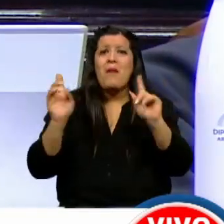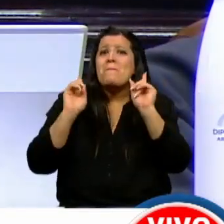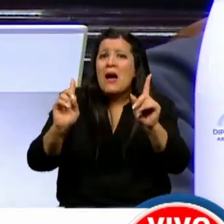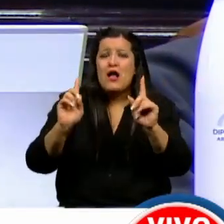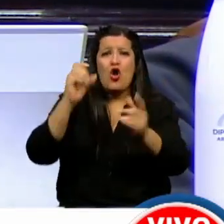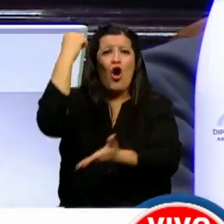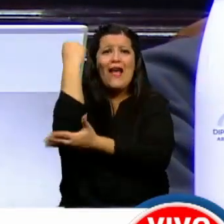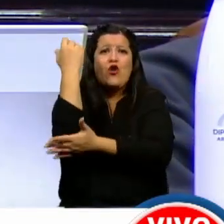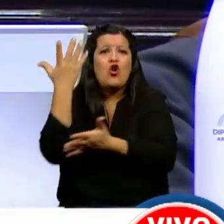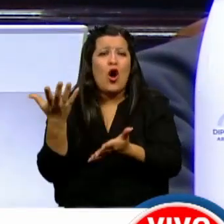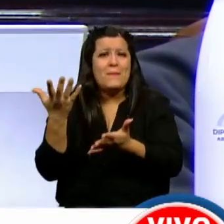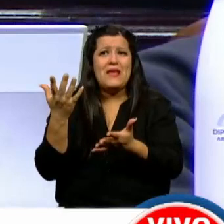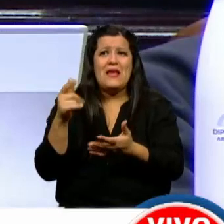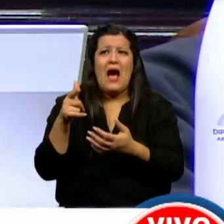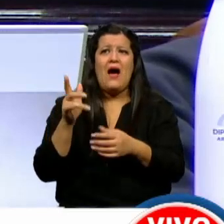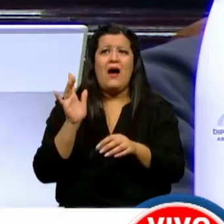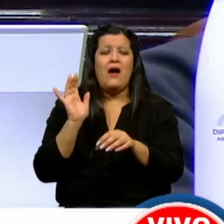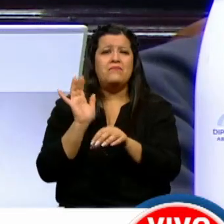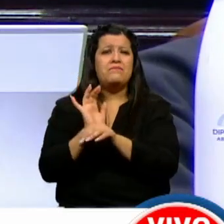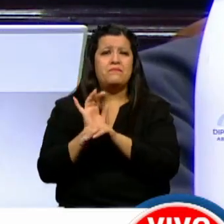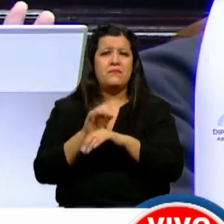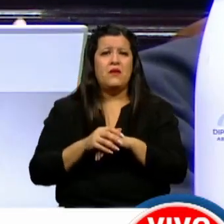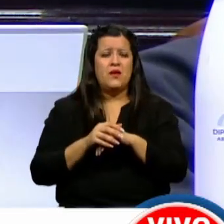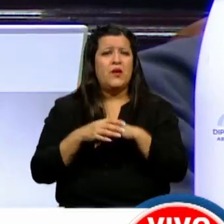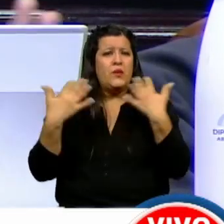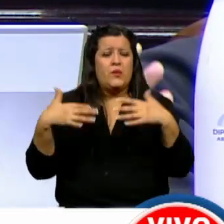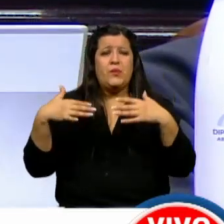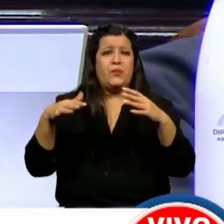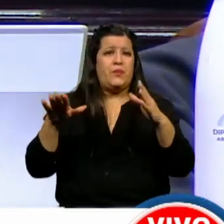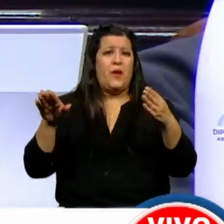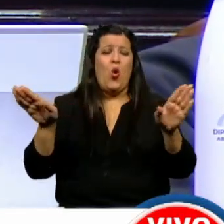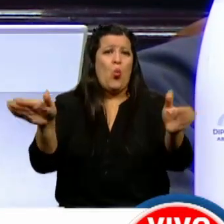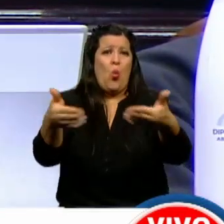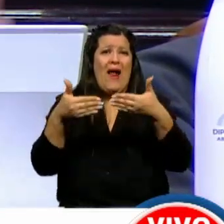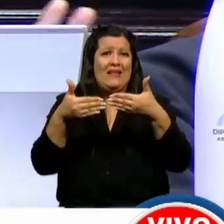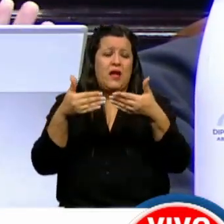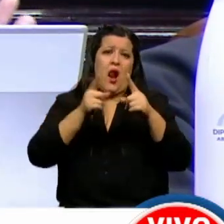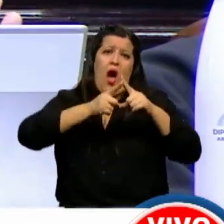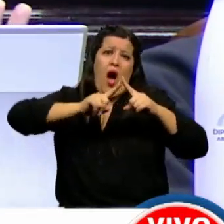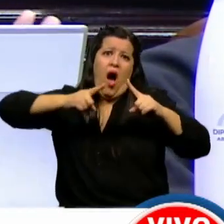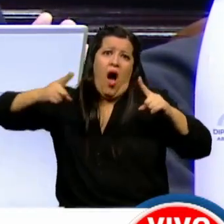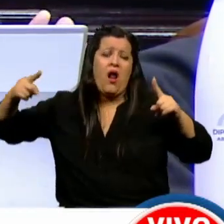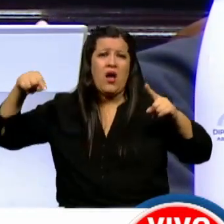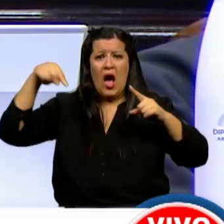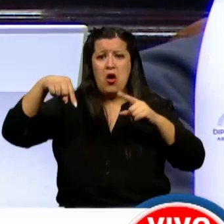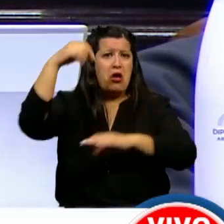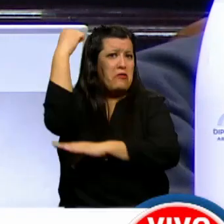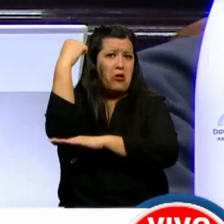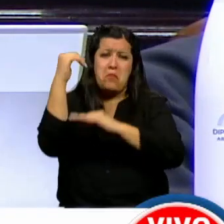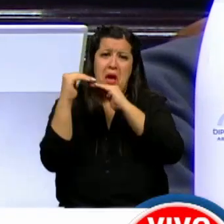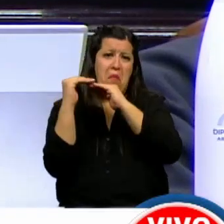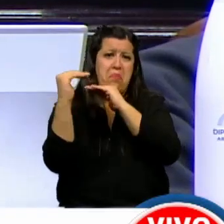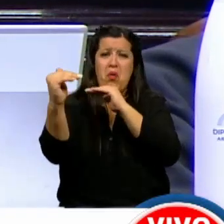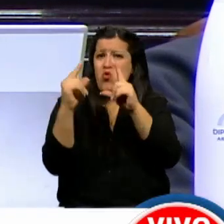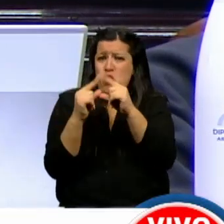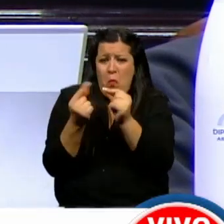tuvo ese rebote a la salida de la enorme cuarentena, larguísima cuarentena que hizo el gobierno, y hoy está estancada. Los números